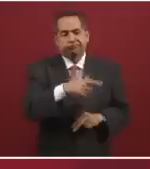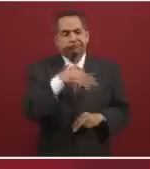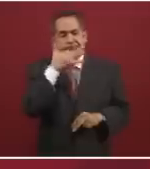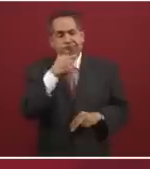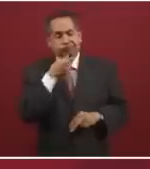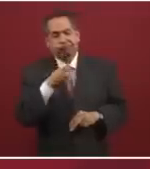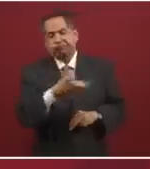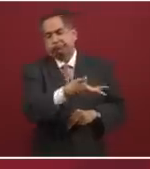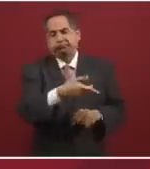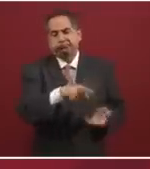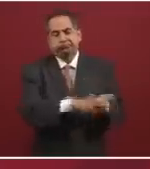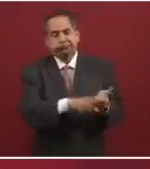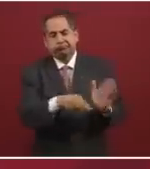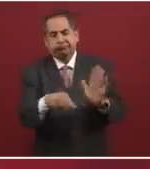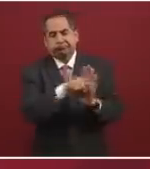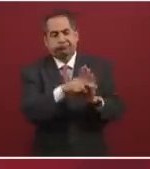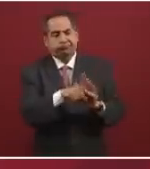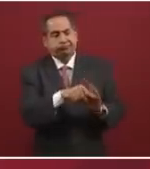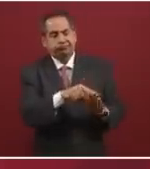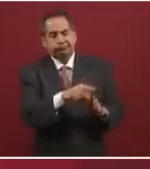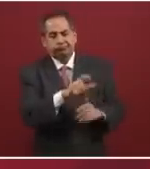en México.